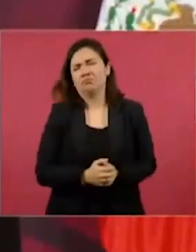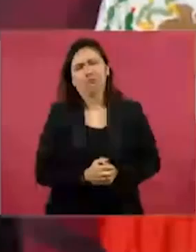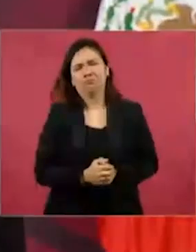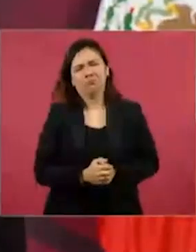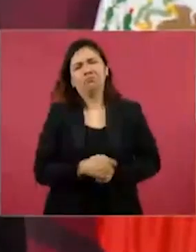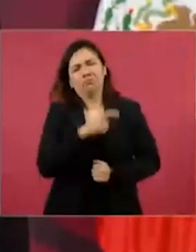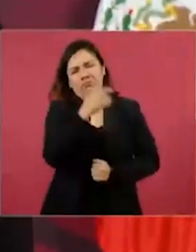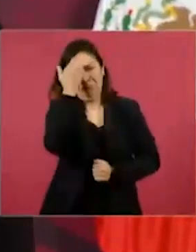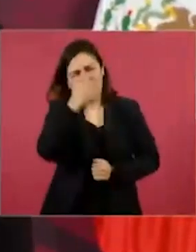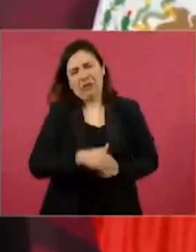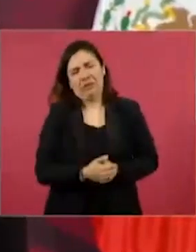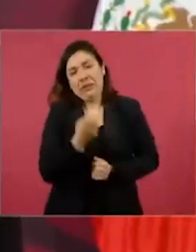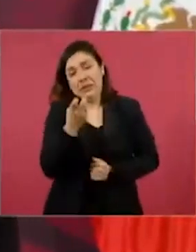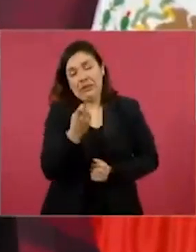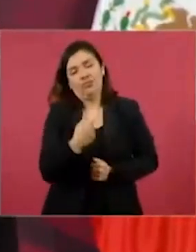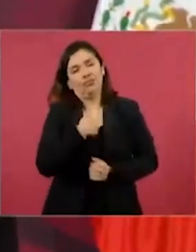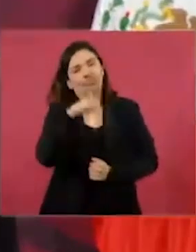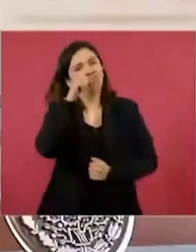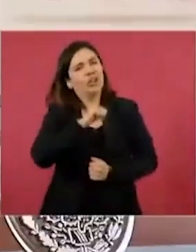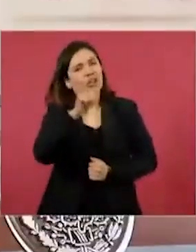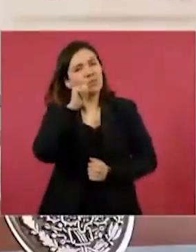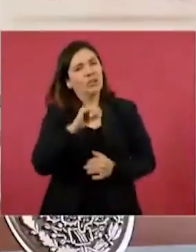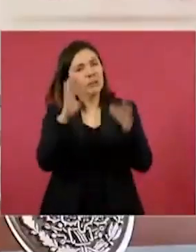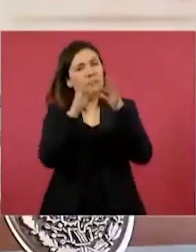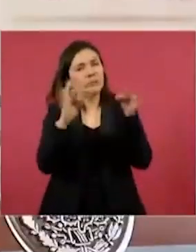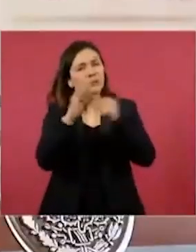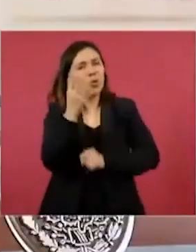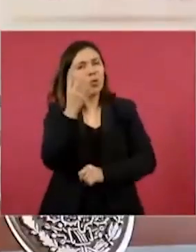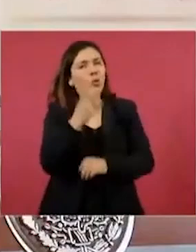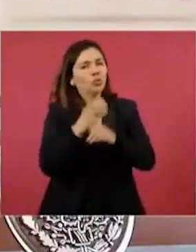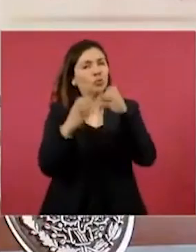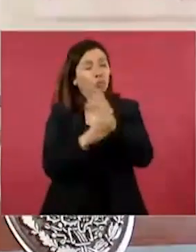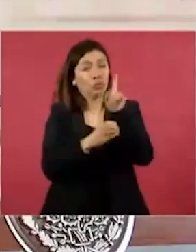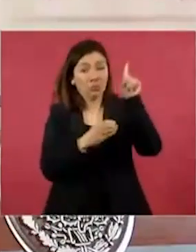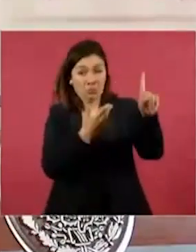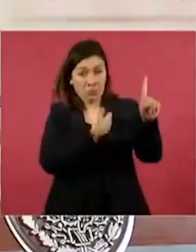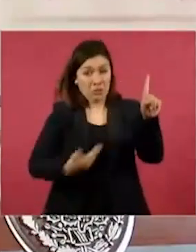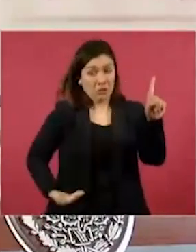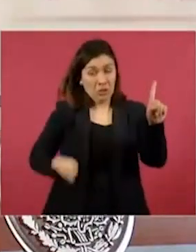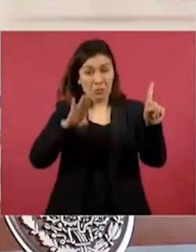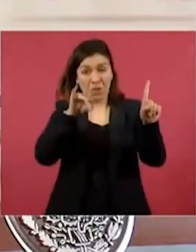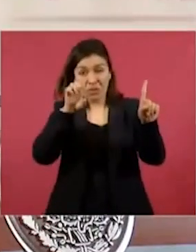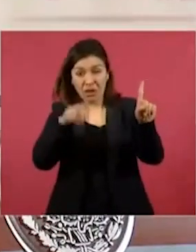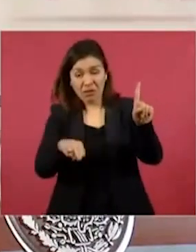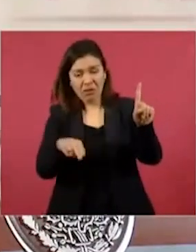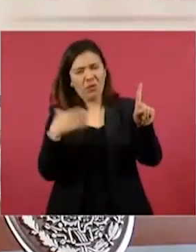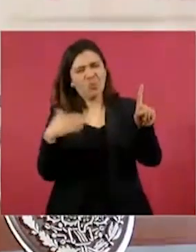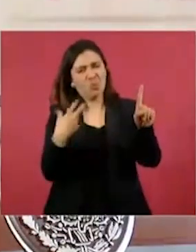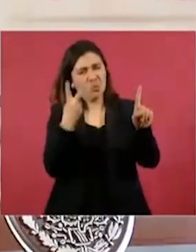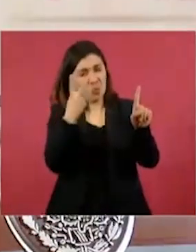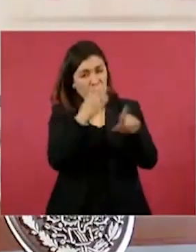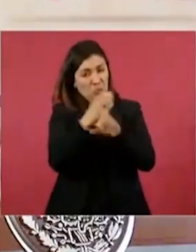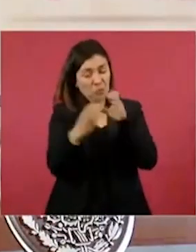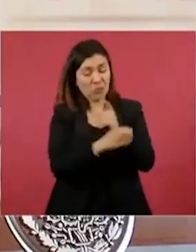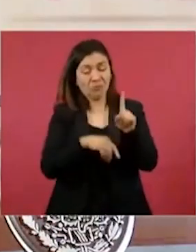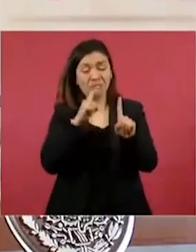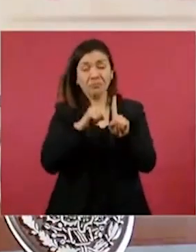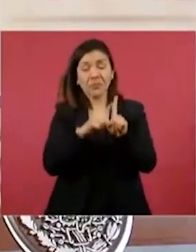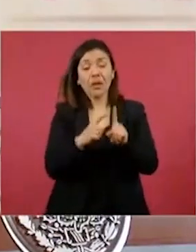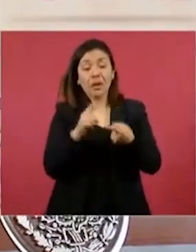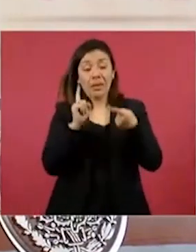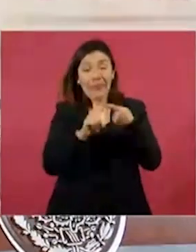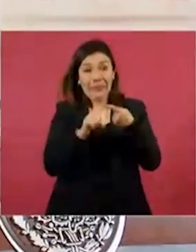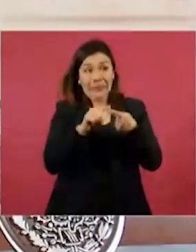expulsores de migrantes. ¿Esto por qué? Pues porque él reiteraba atender las causas de la migración y que hay un trato